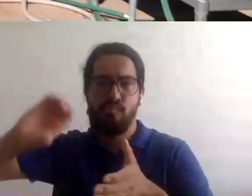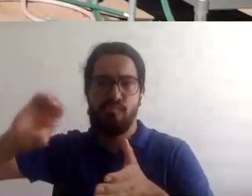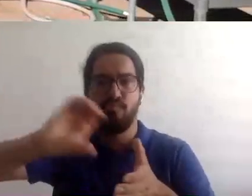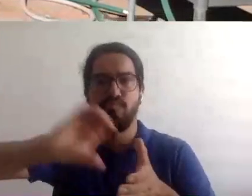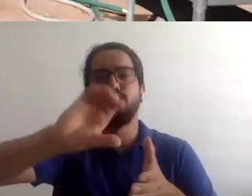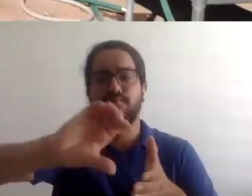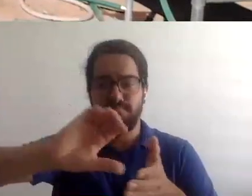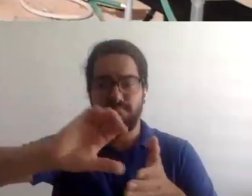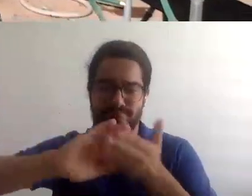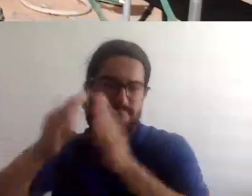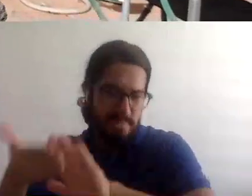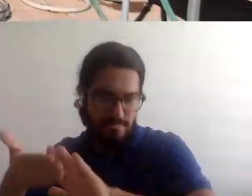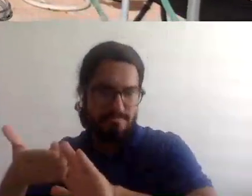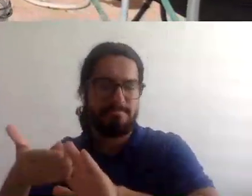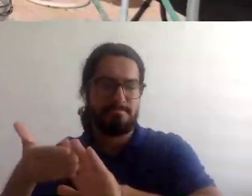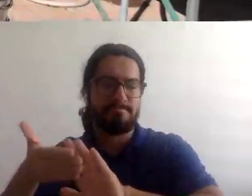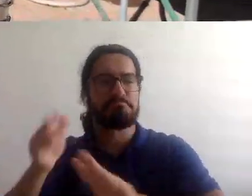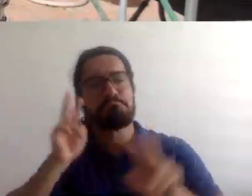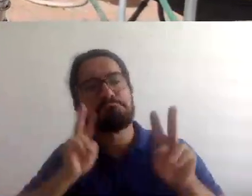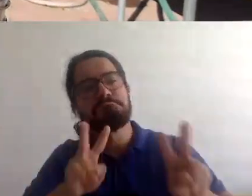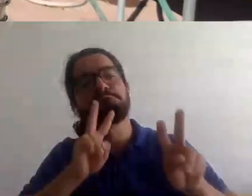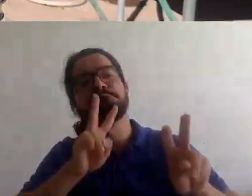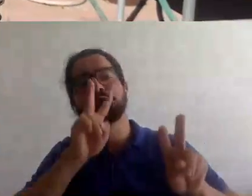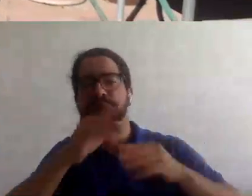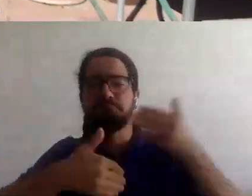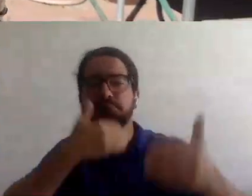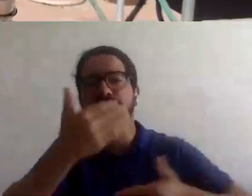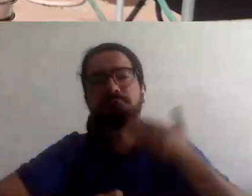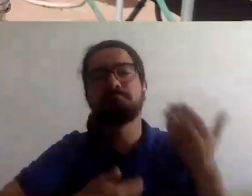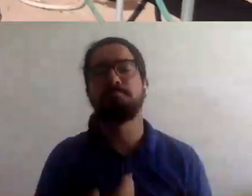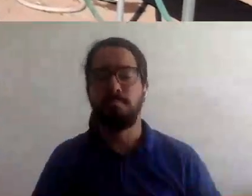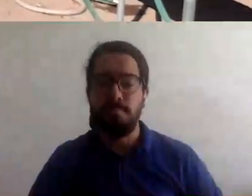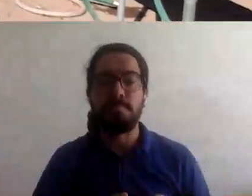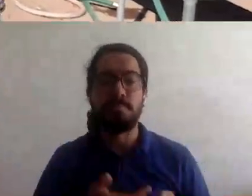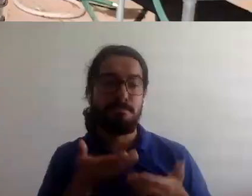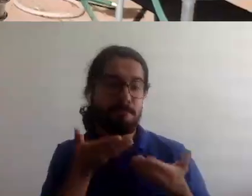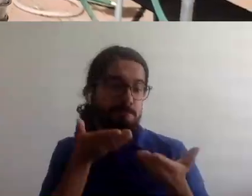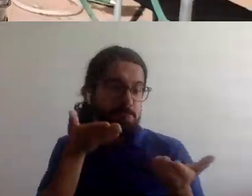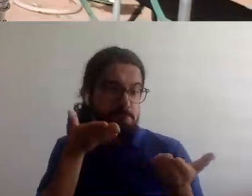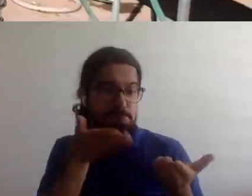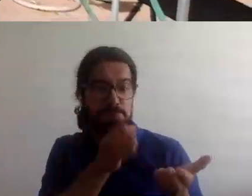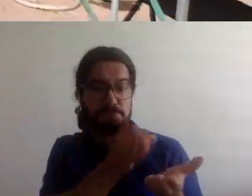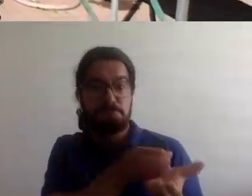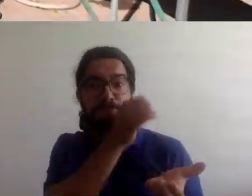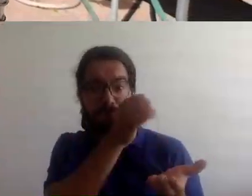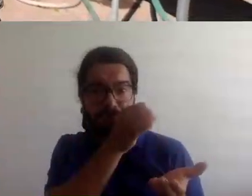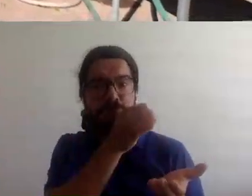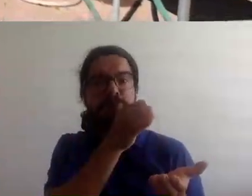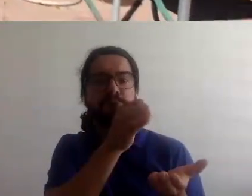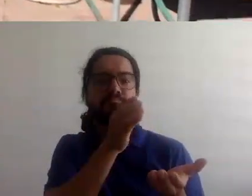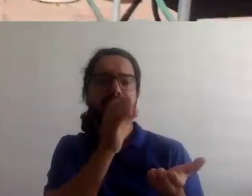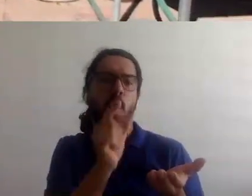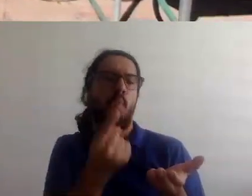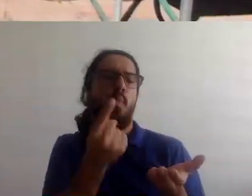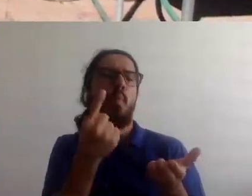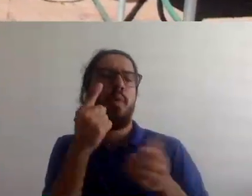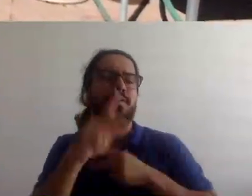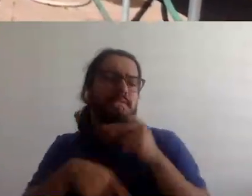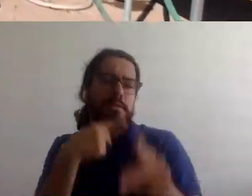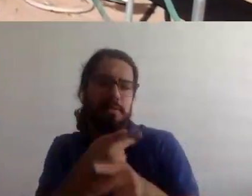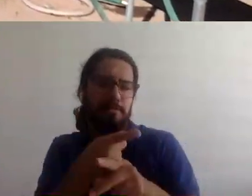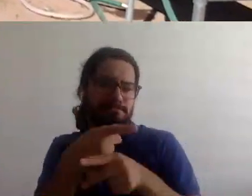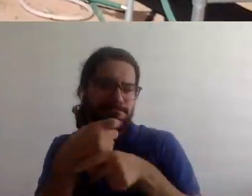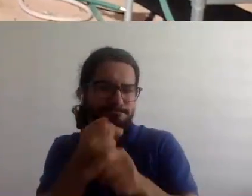jugos o a los licuados. Y así como este ejemplo, hay muchos también igual de recetas. Estamos investigando, viendo